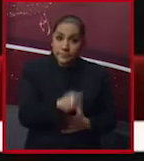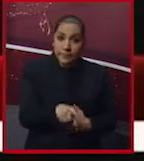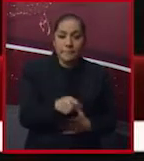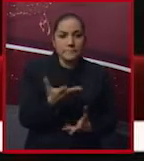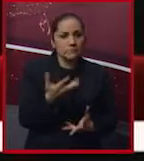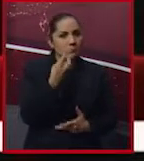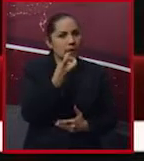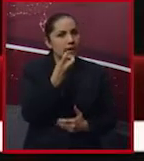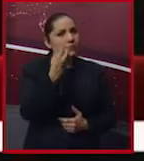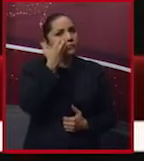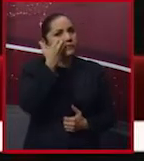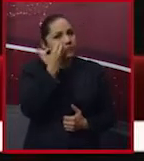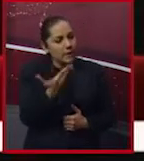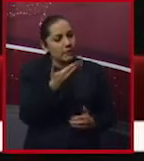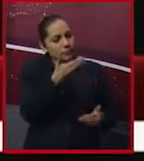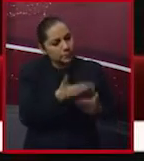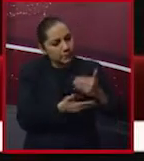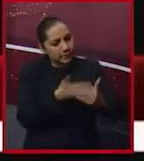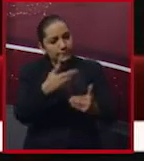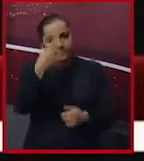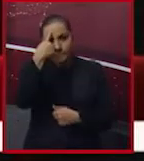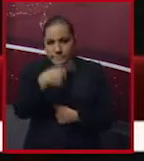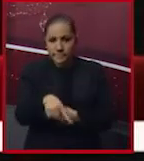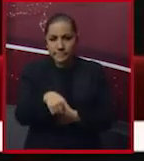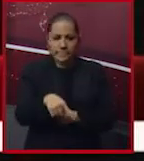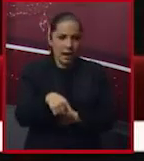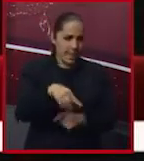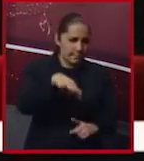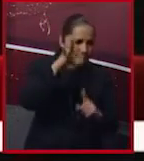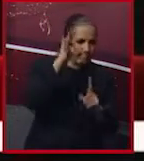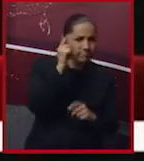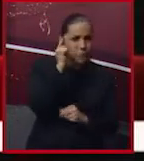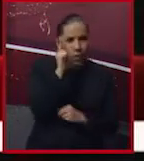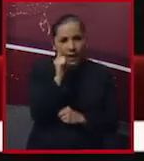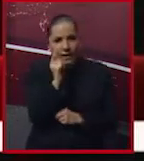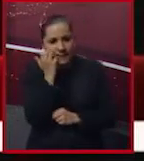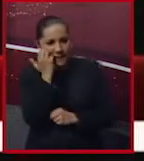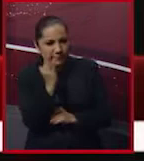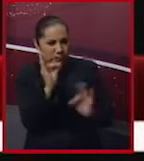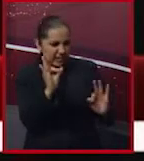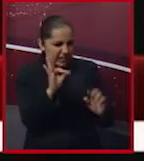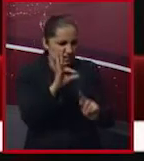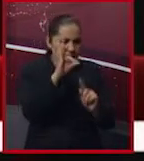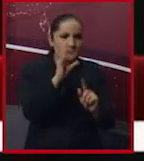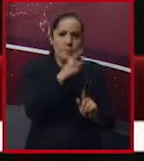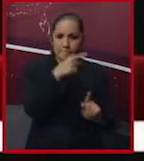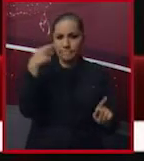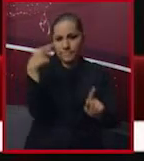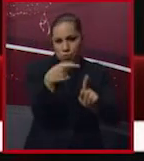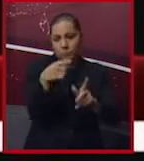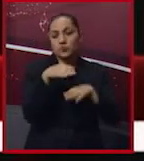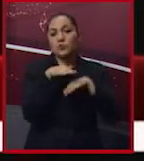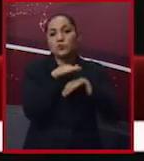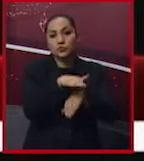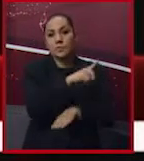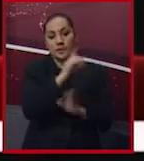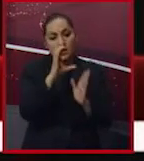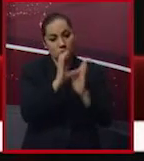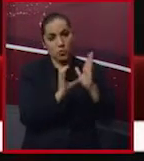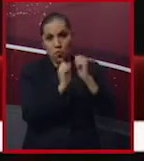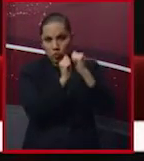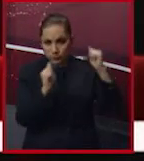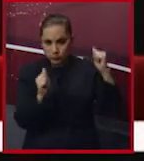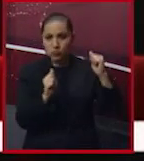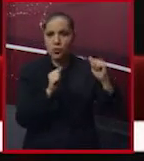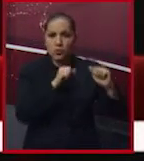de los propósitos, de difundir lo que se estaba haciendo de los trabajos de la Constitución.